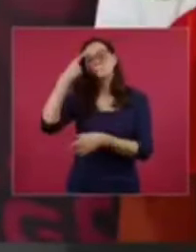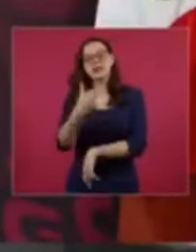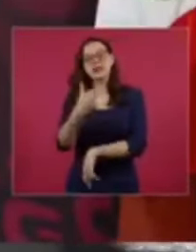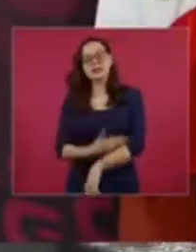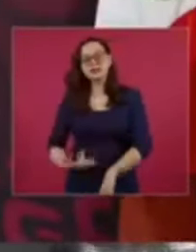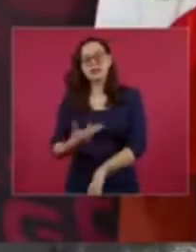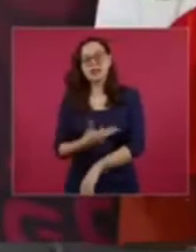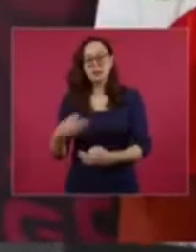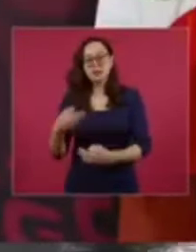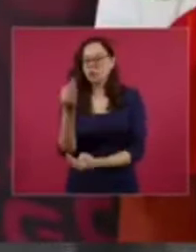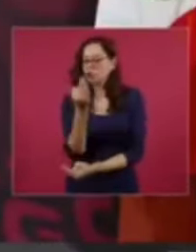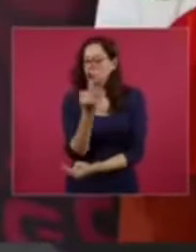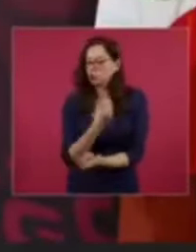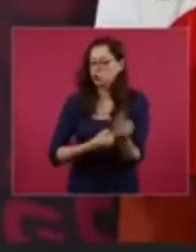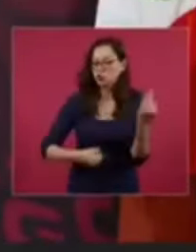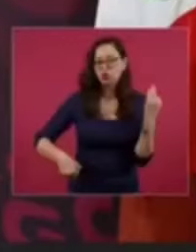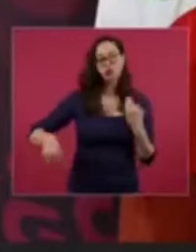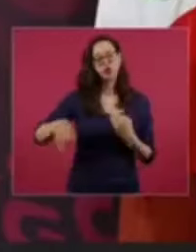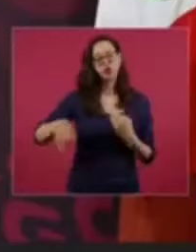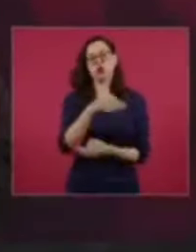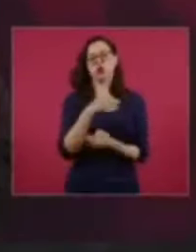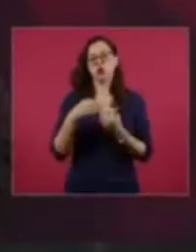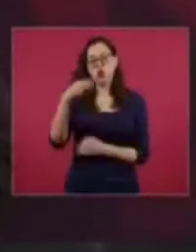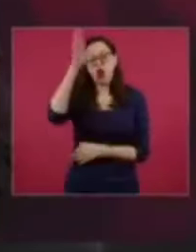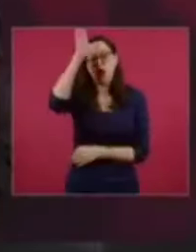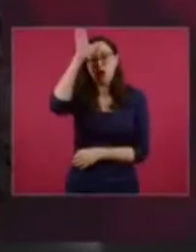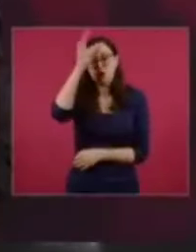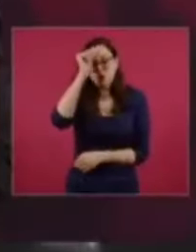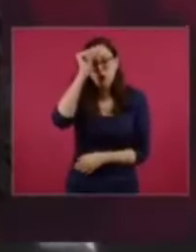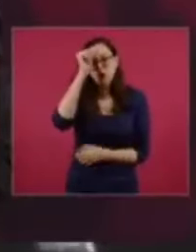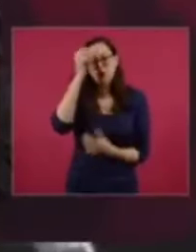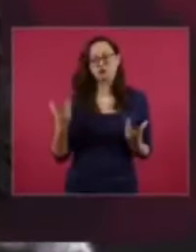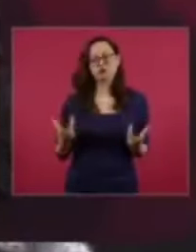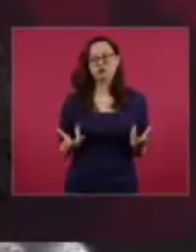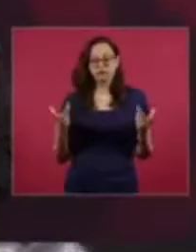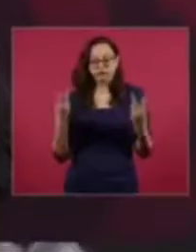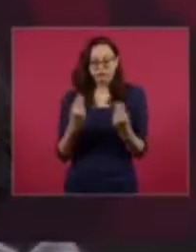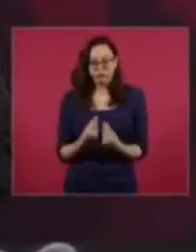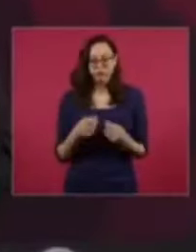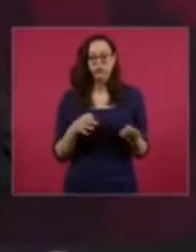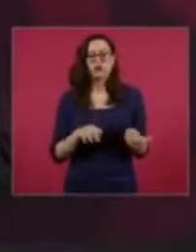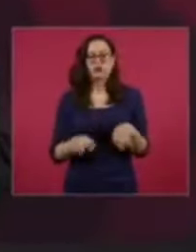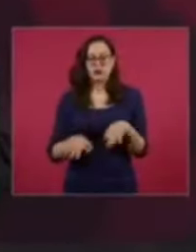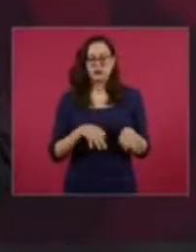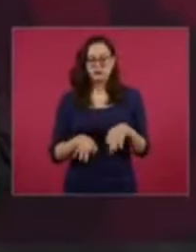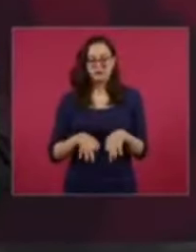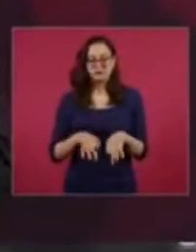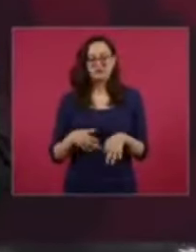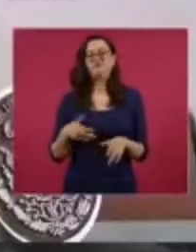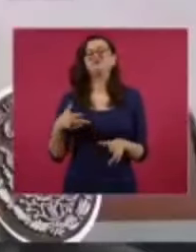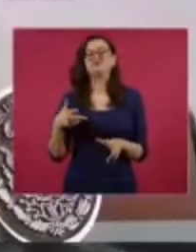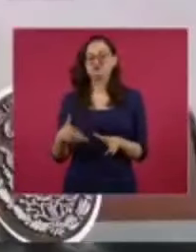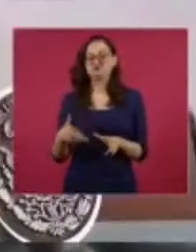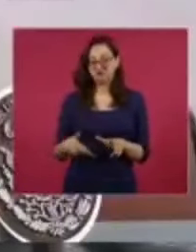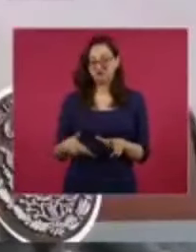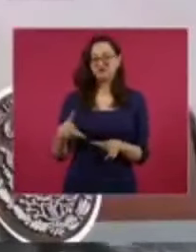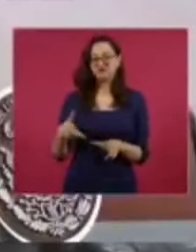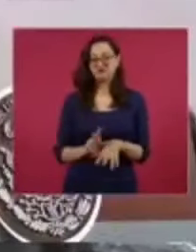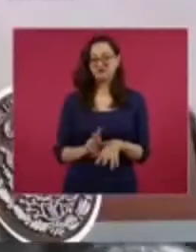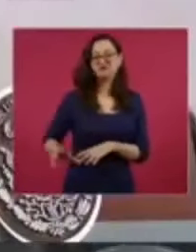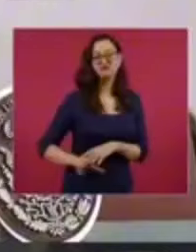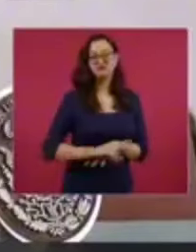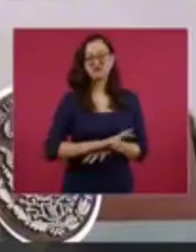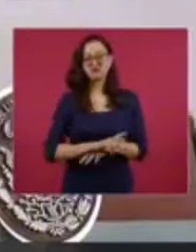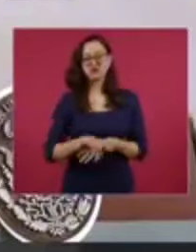realizar todas estas Eh pues convenios y trabajo en conjunto porque el tren Maya y cualquier obra de